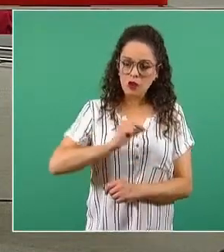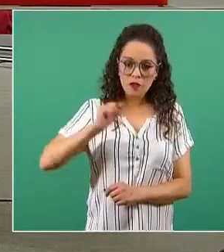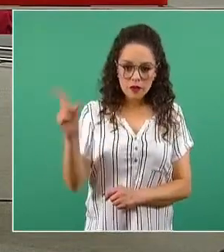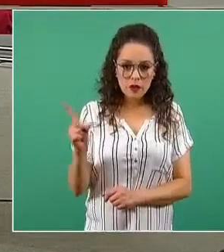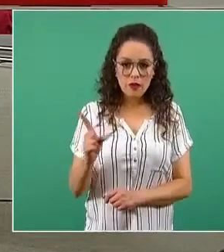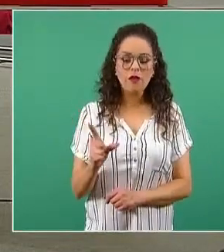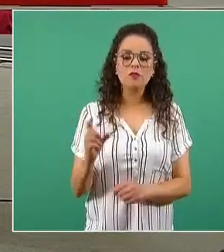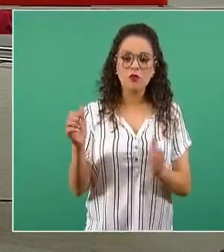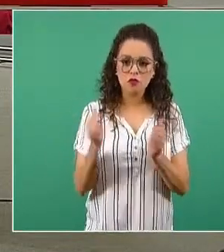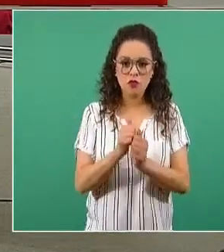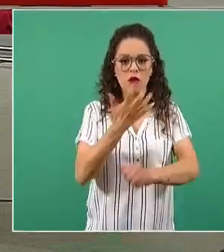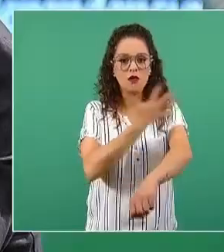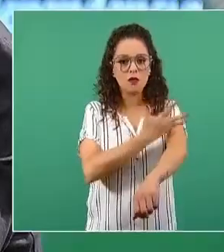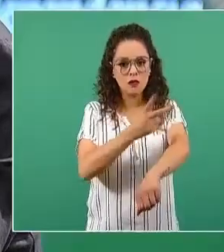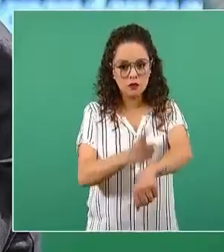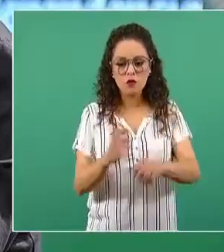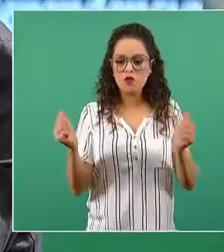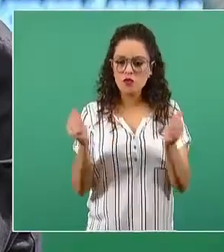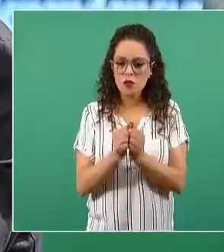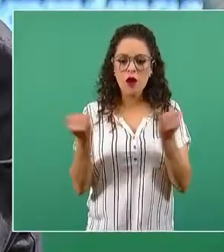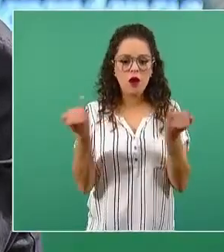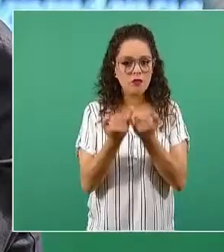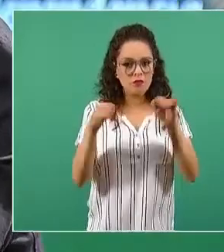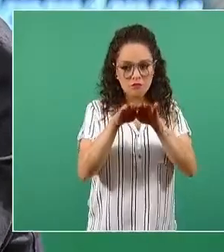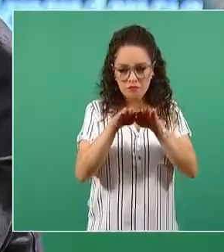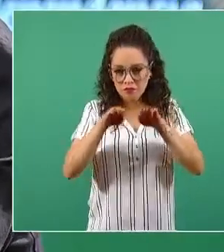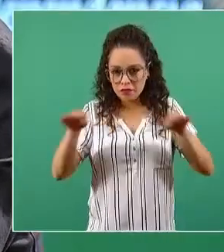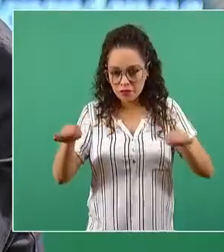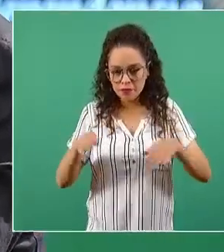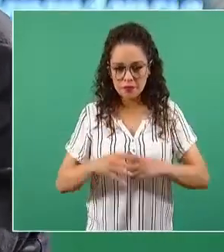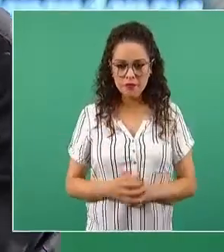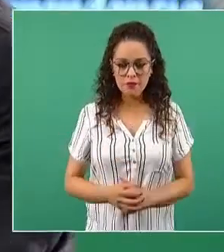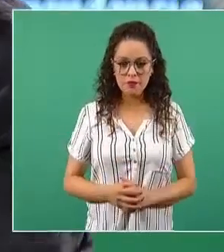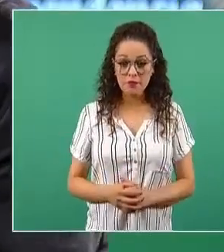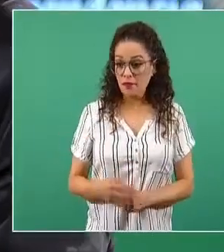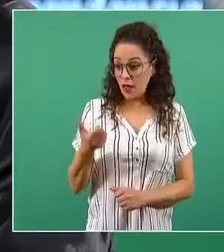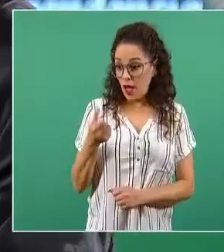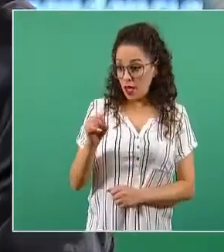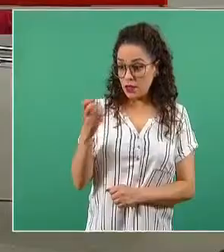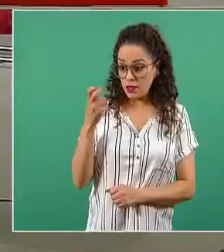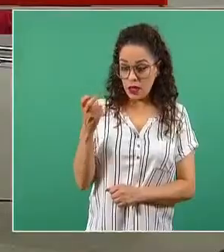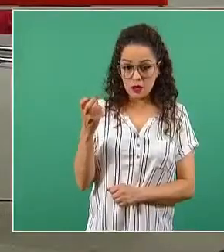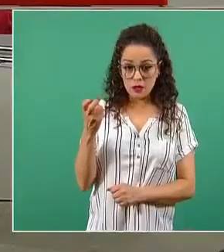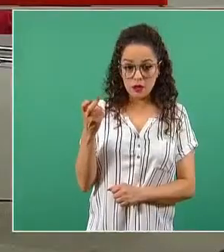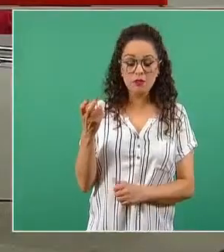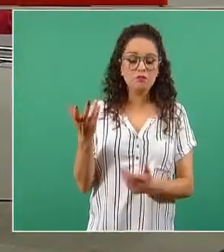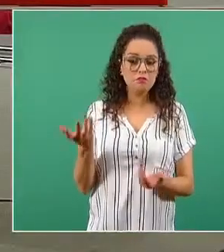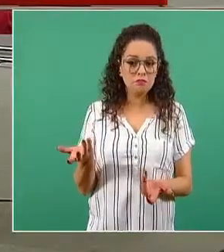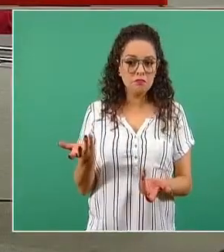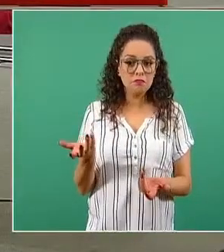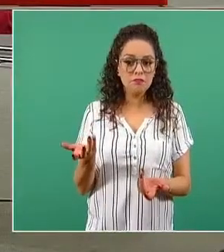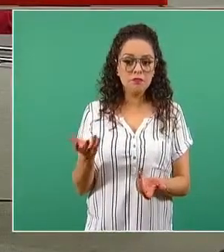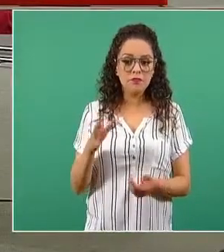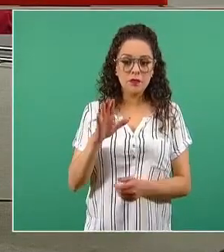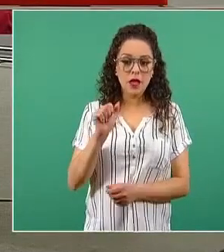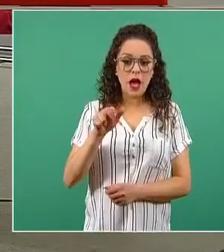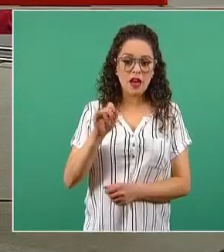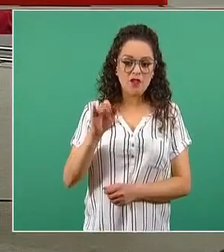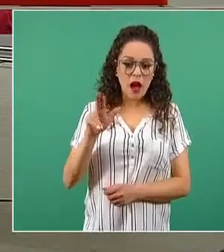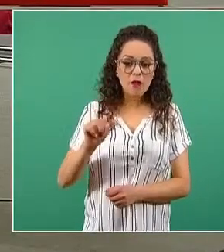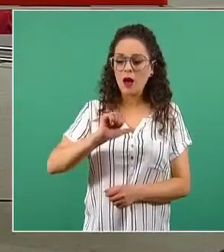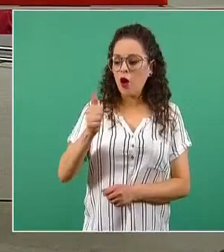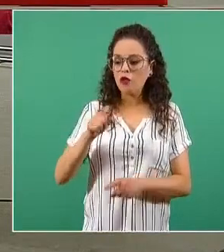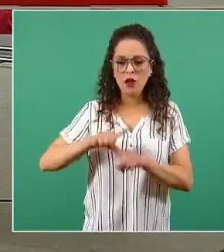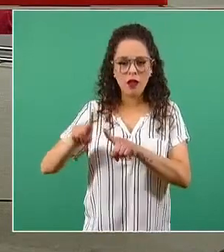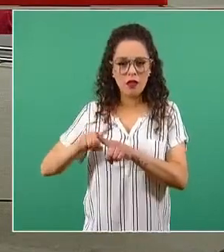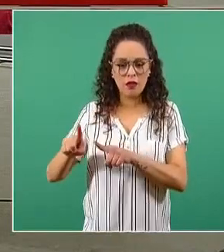más transparente, más equitativa. Con esos parámetros, las propias Canifarma y las